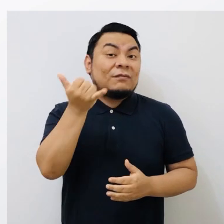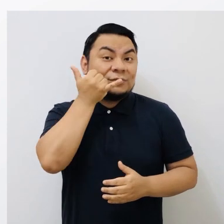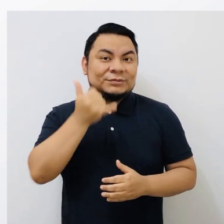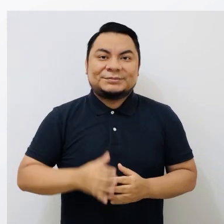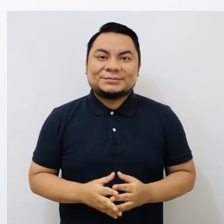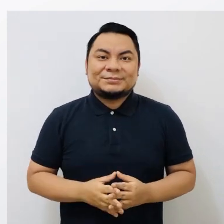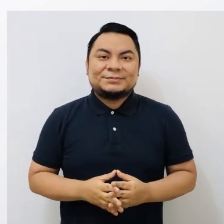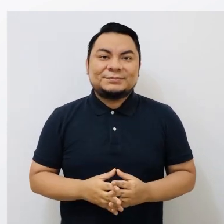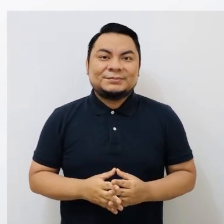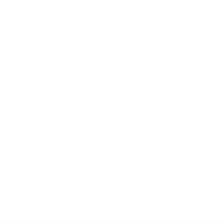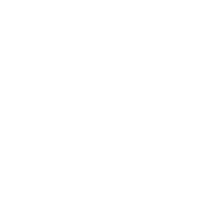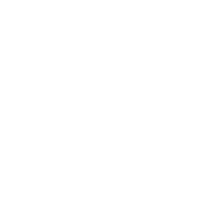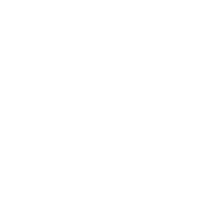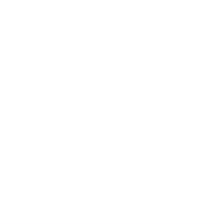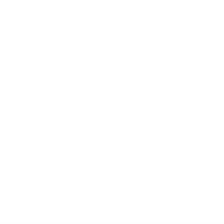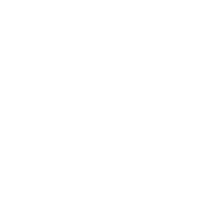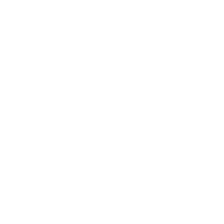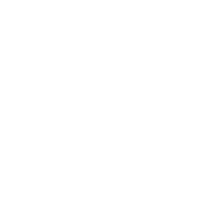MEFmóvil.